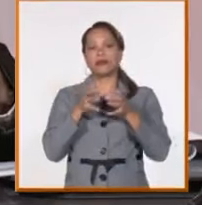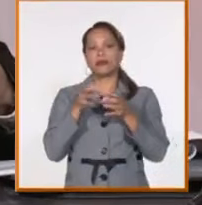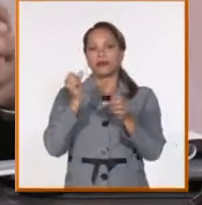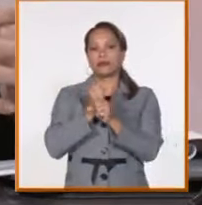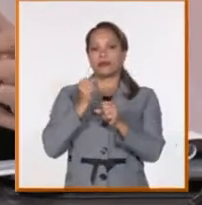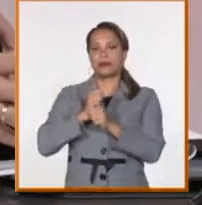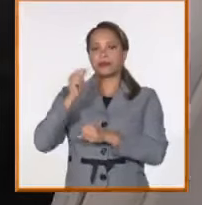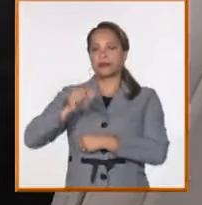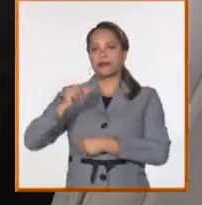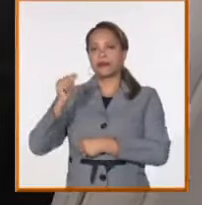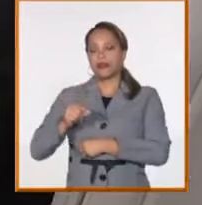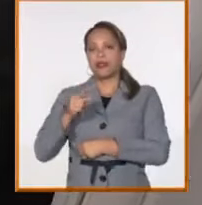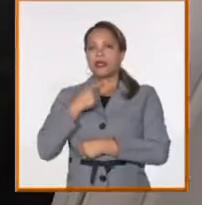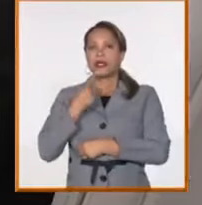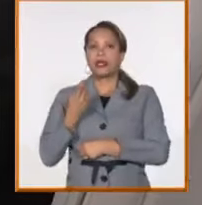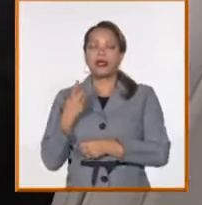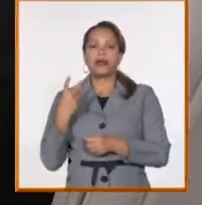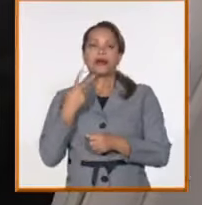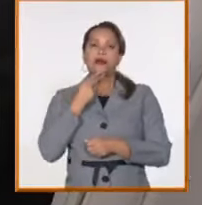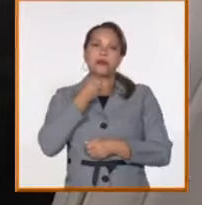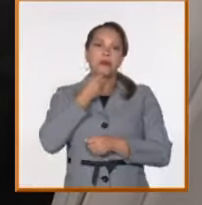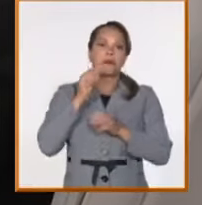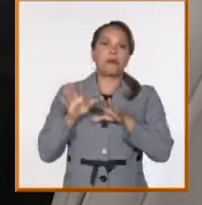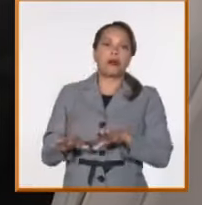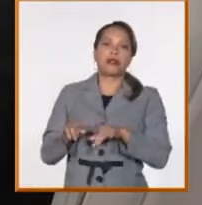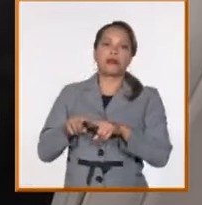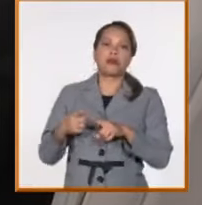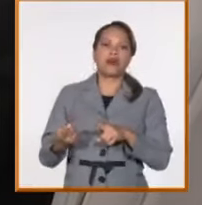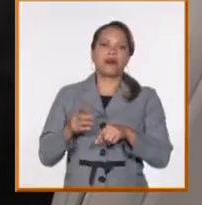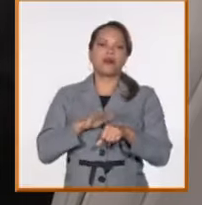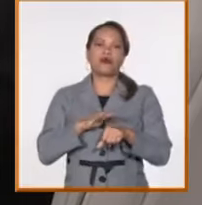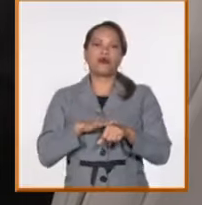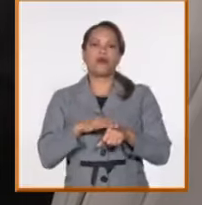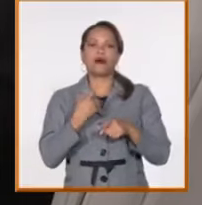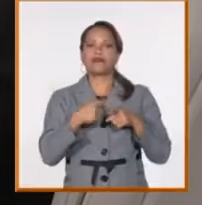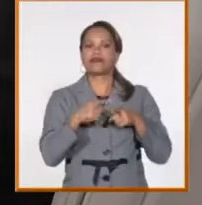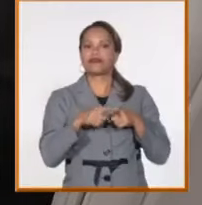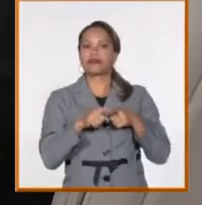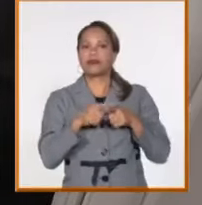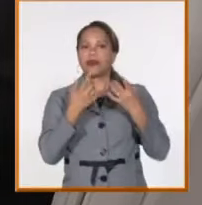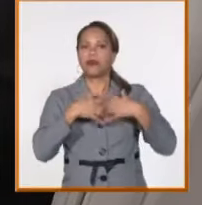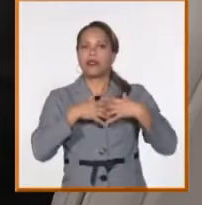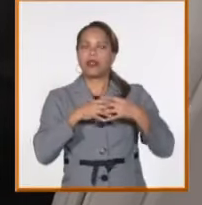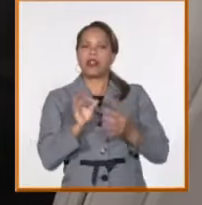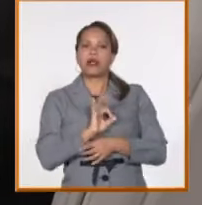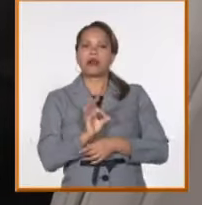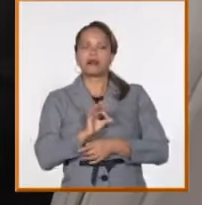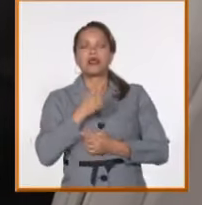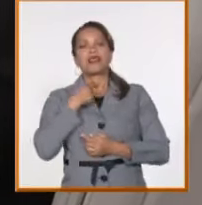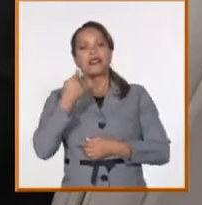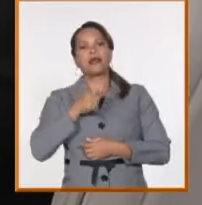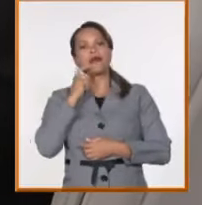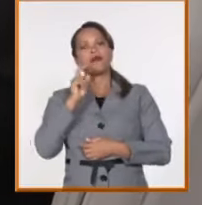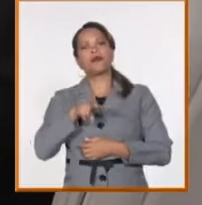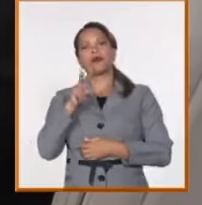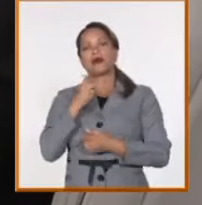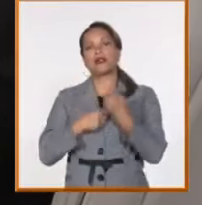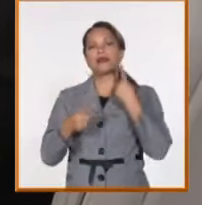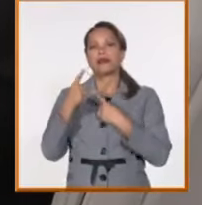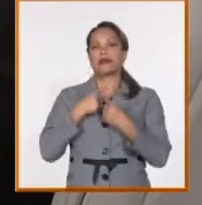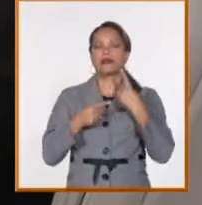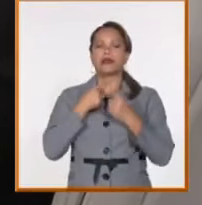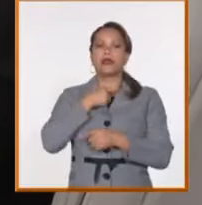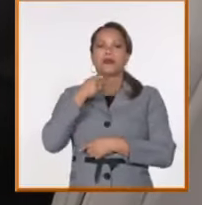que quede interrupto porque no hay la materia prima porque no hay el financiamiento y se puedan Buscar soluciones pued Buscar alternativa